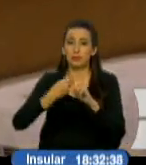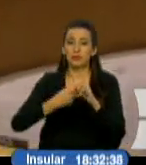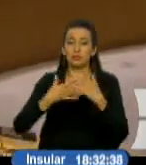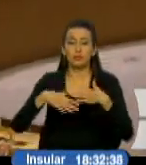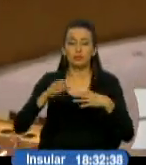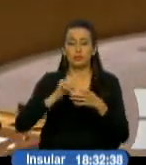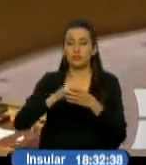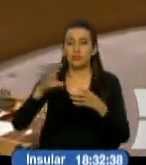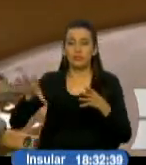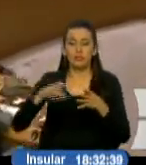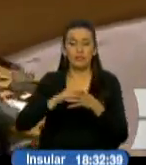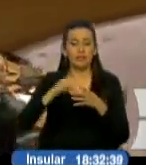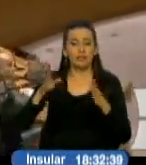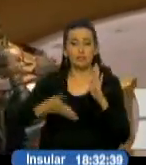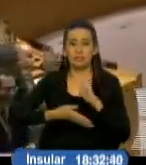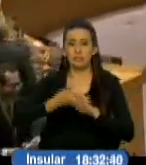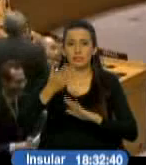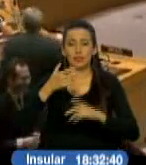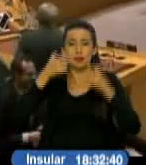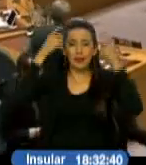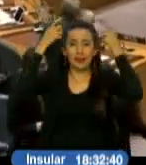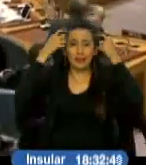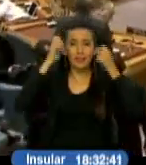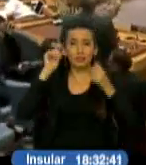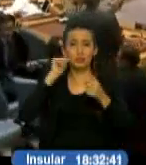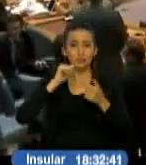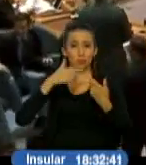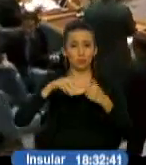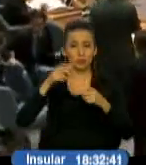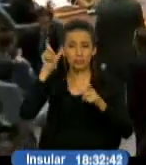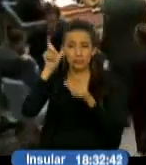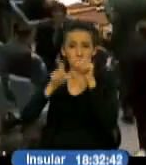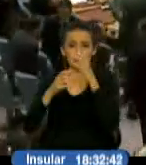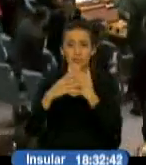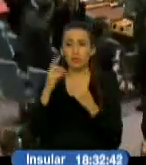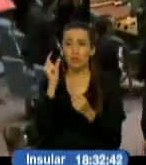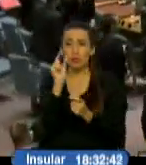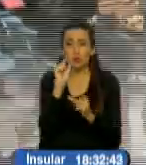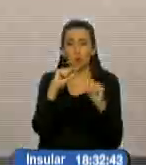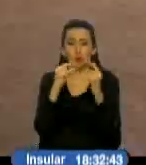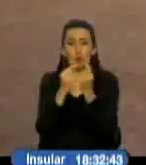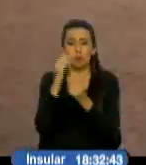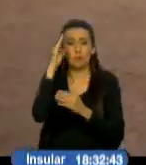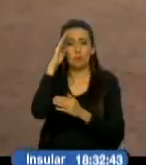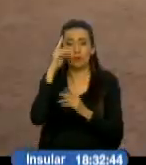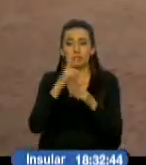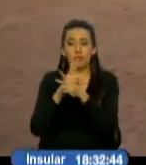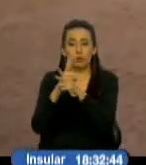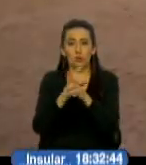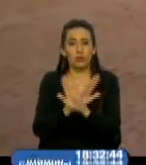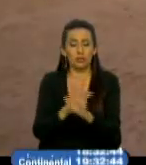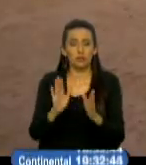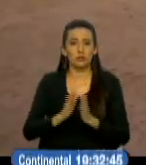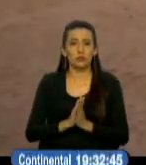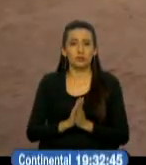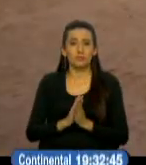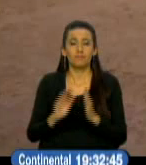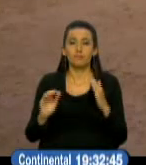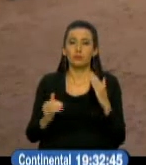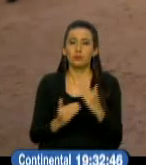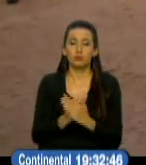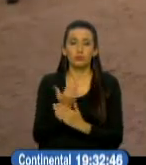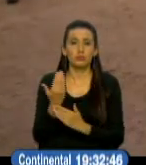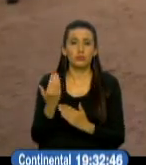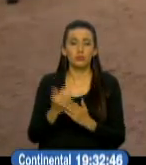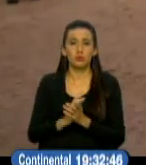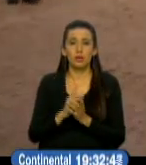retirando los cascos azules y quedará únicamente una pequeña presencia policial. Una nueva tragedia se dio frente a las costas